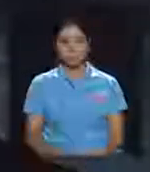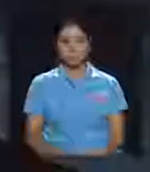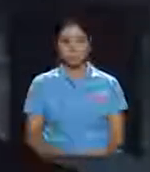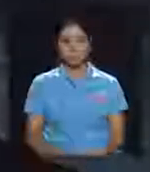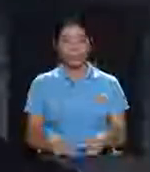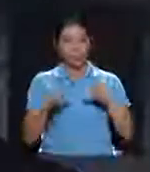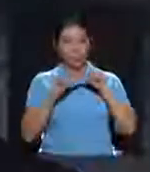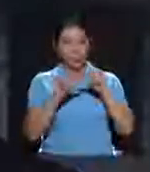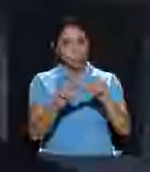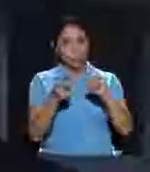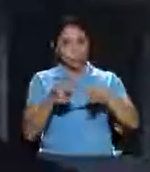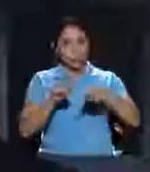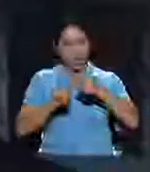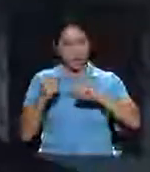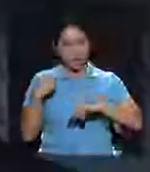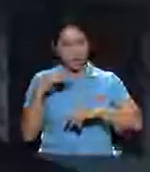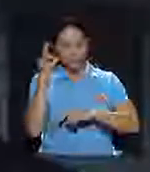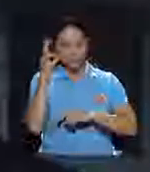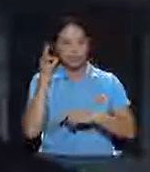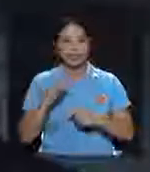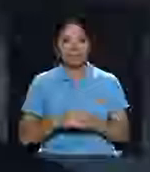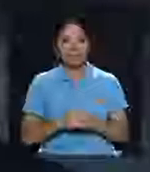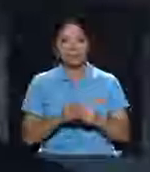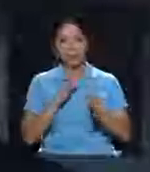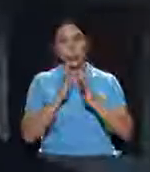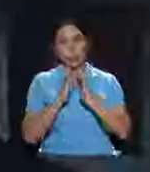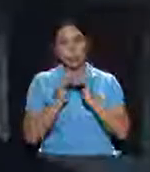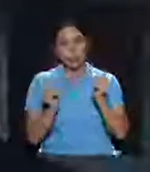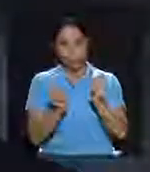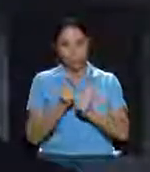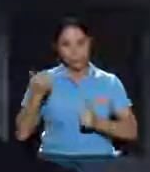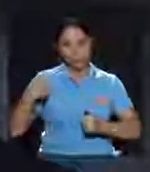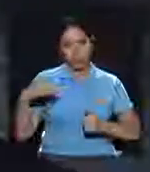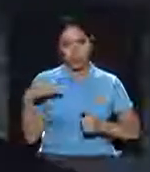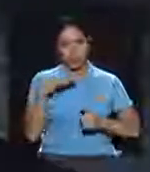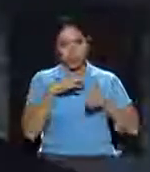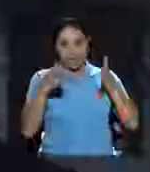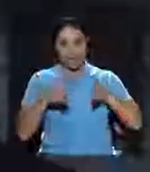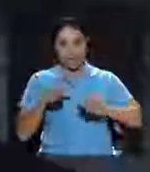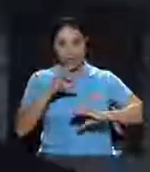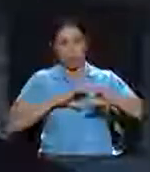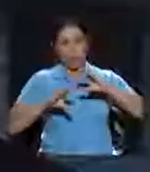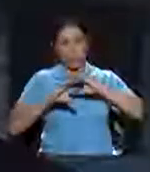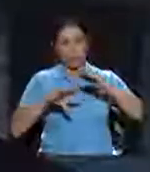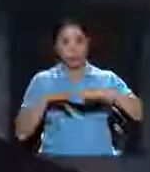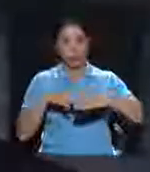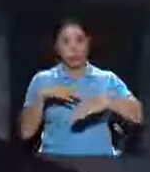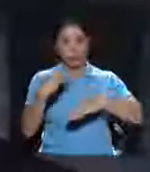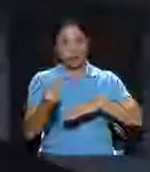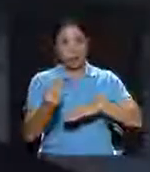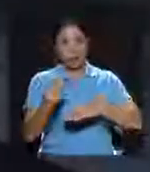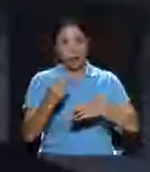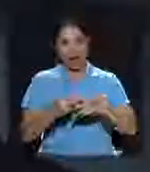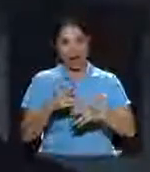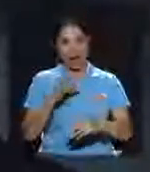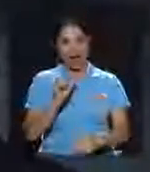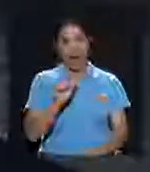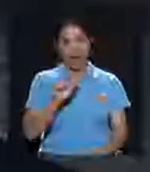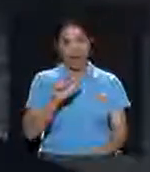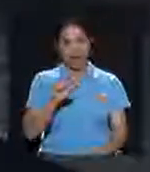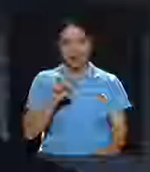continuamos amigas y amigos conversando con el señor ministro de comercio exterior de la elección del